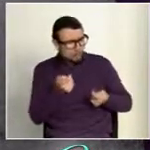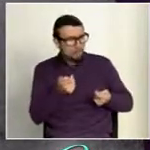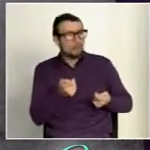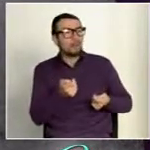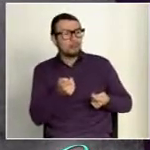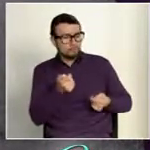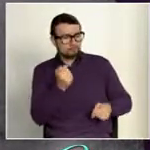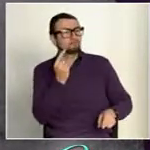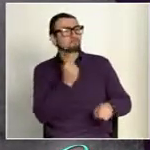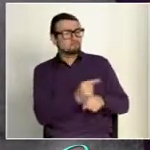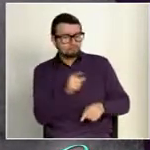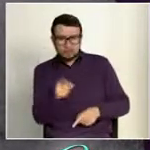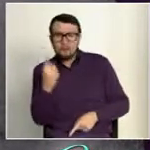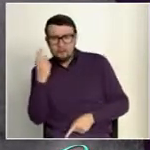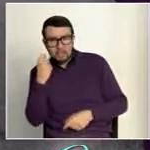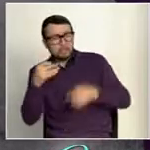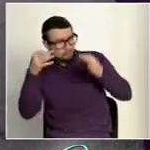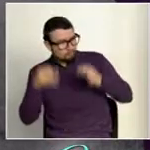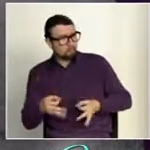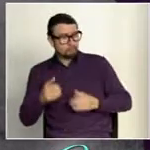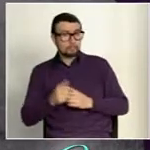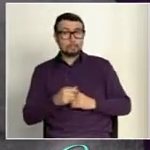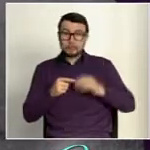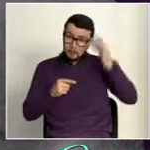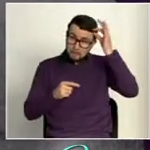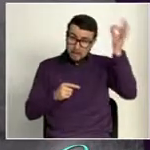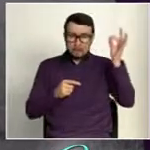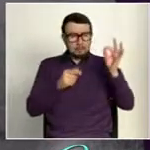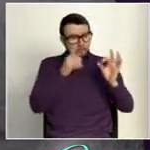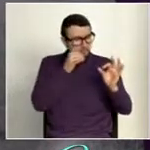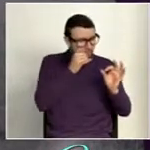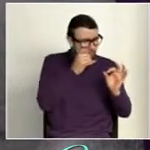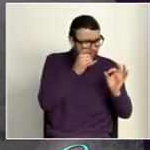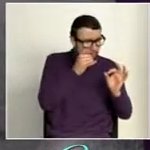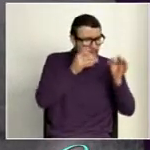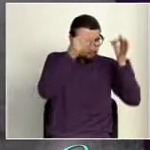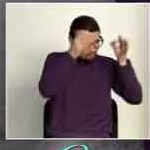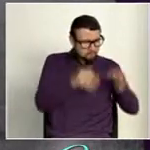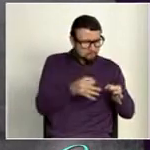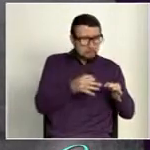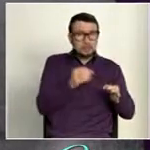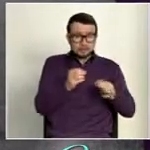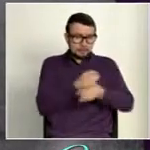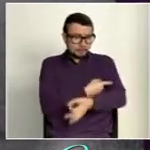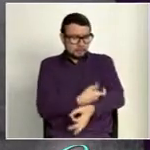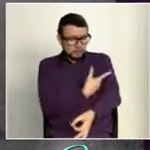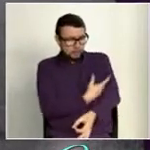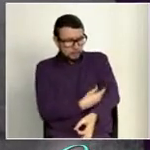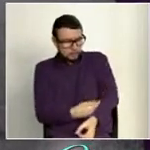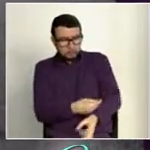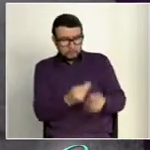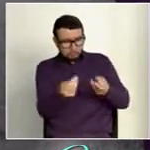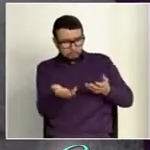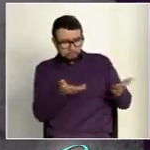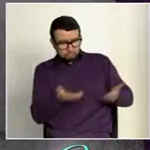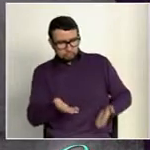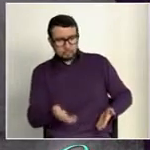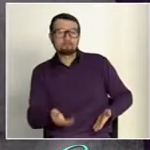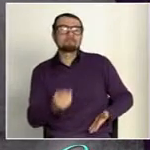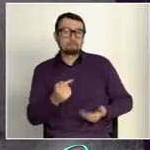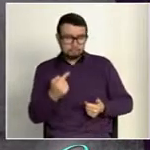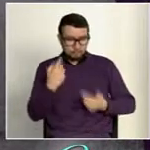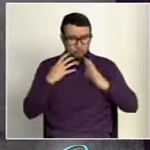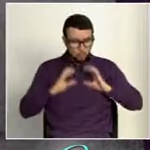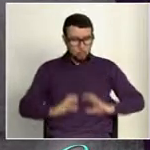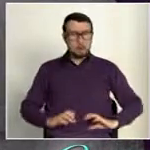tiene una deficiencia. Y hacemos el estudio del cabello y lo confirmamos con estudios de sangre y efectivamente hay deficiencias en